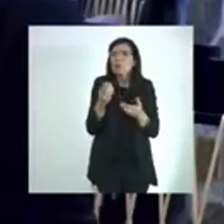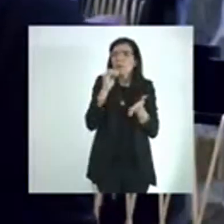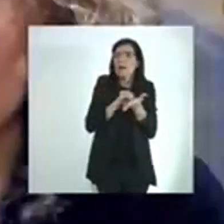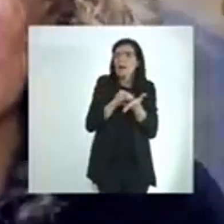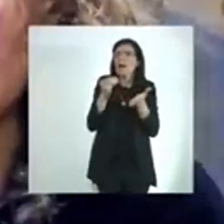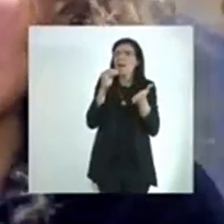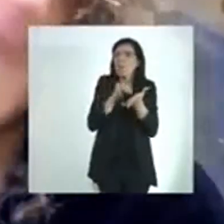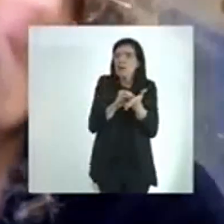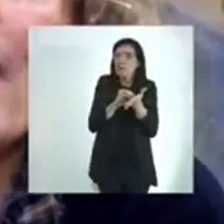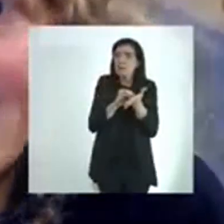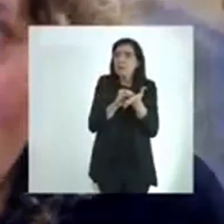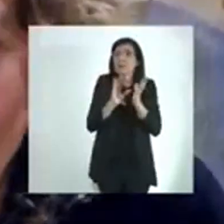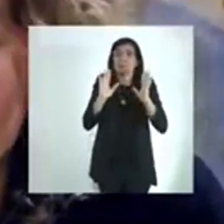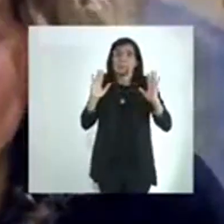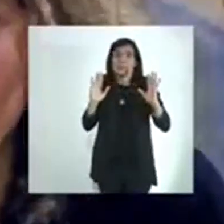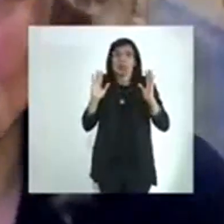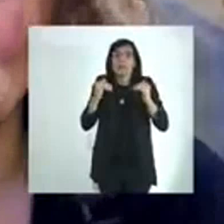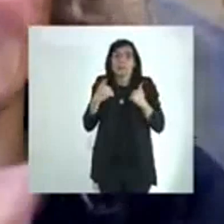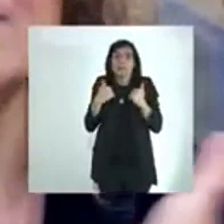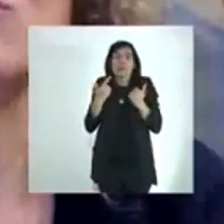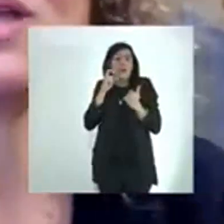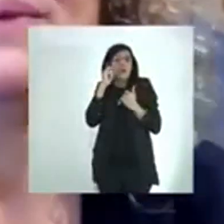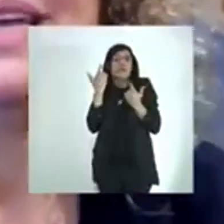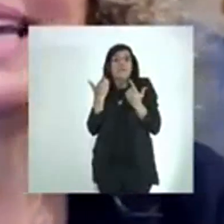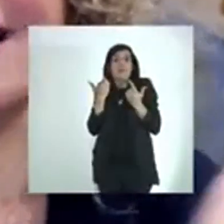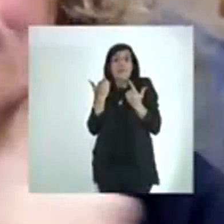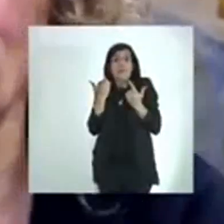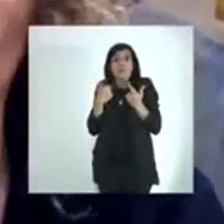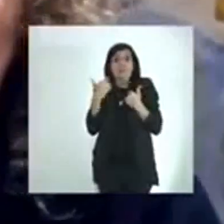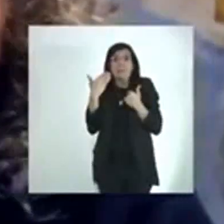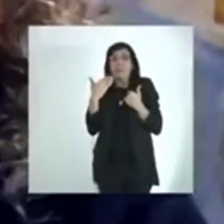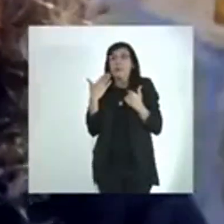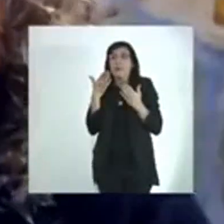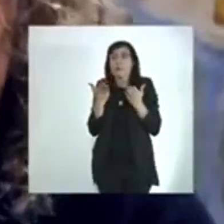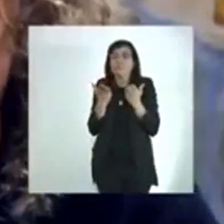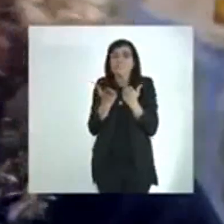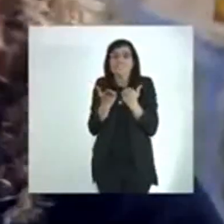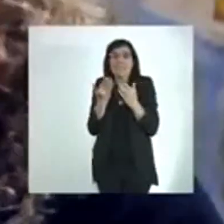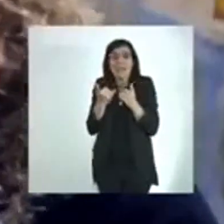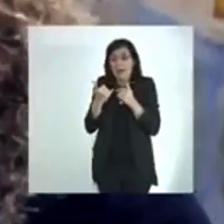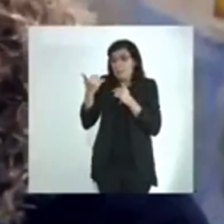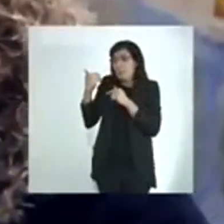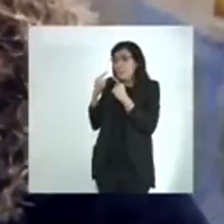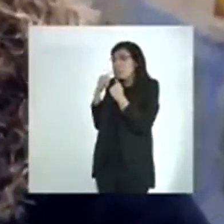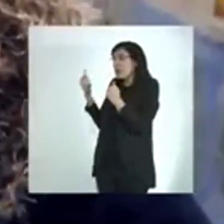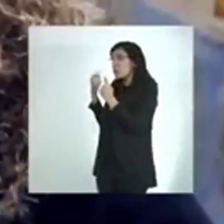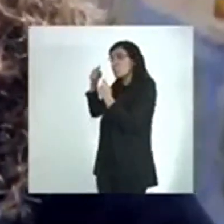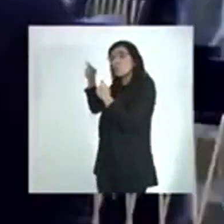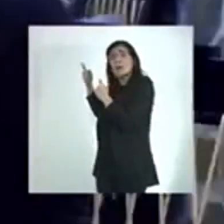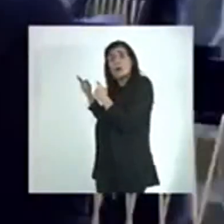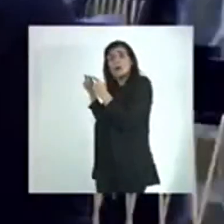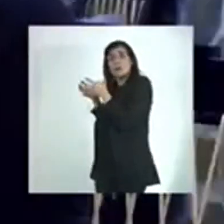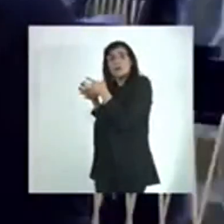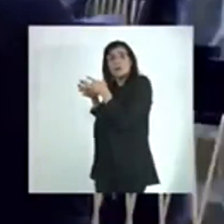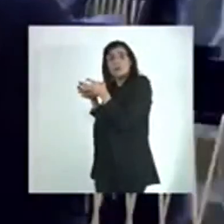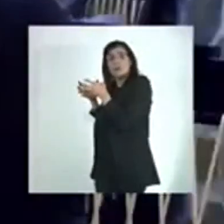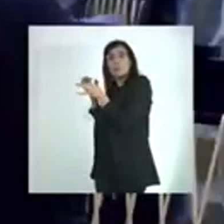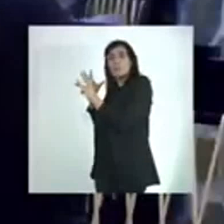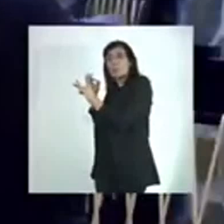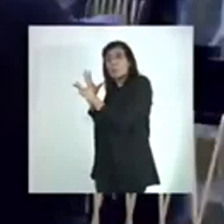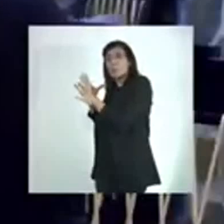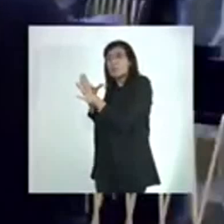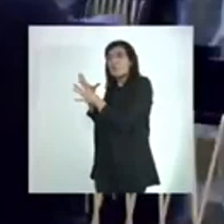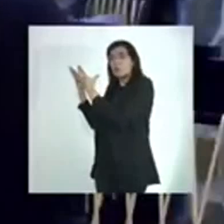necesidad? Bueno, hay que animarse, para eso tenemos también equipo por detrás, no estamos solos. Sentir